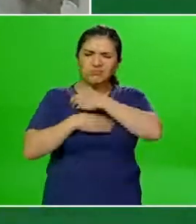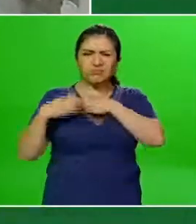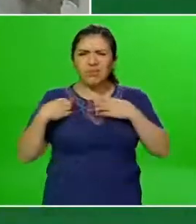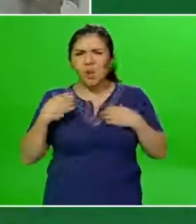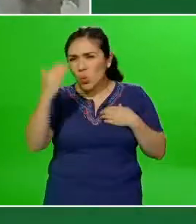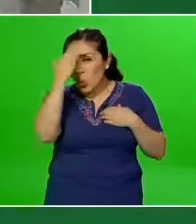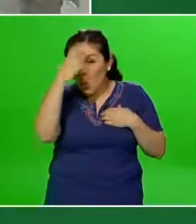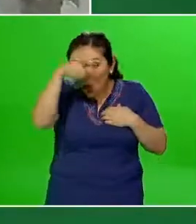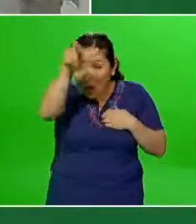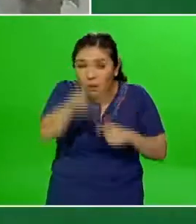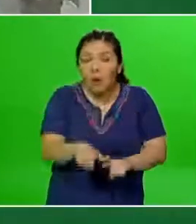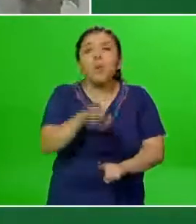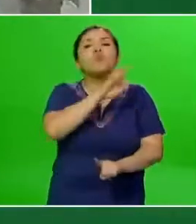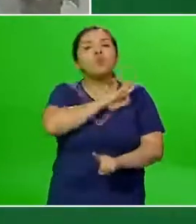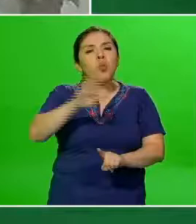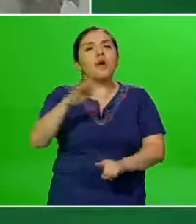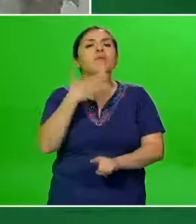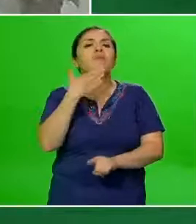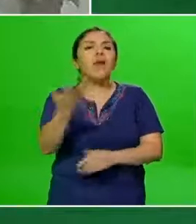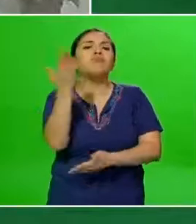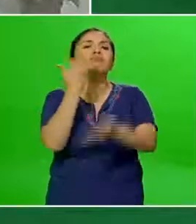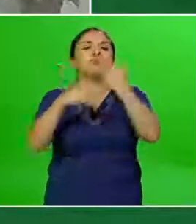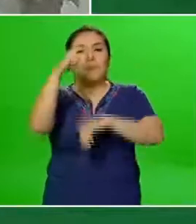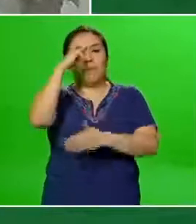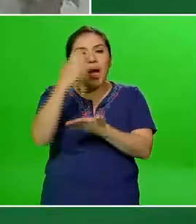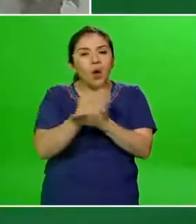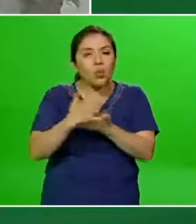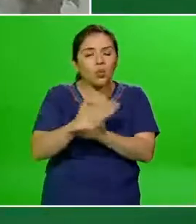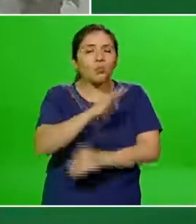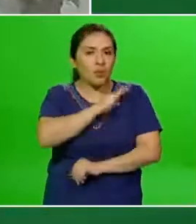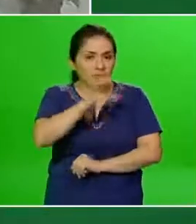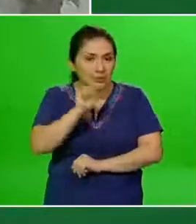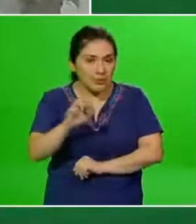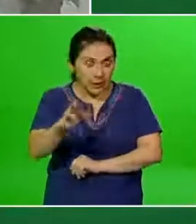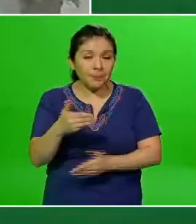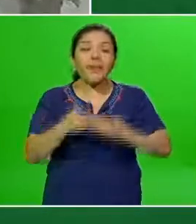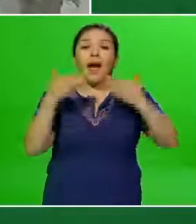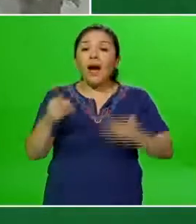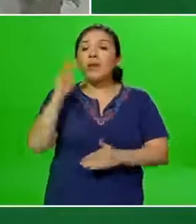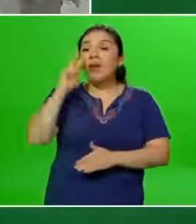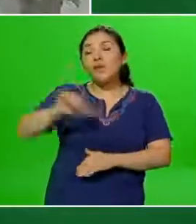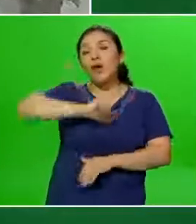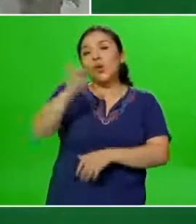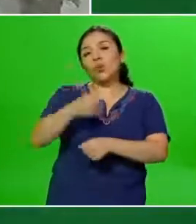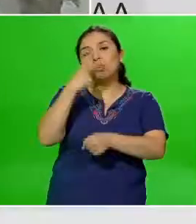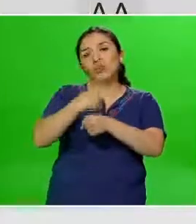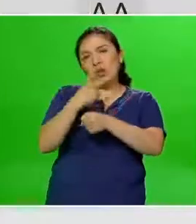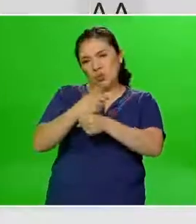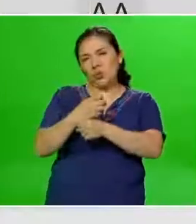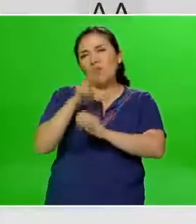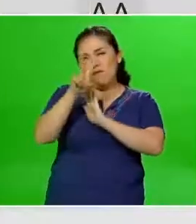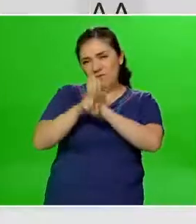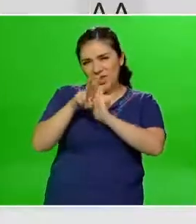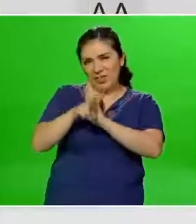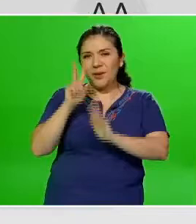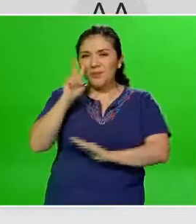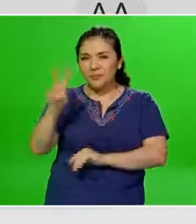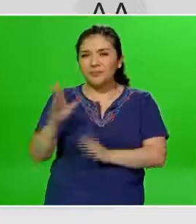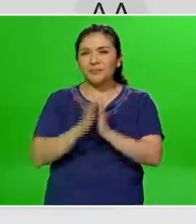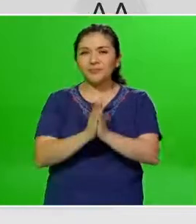una mejor posibilidad de recuperación. Vamos a escuchar el segundo testimonial, por favor.